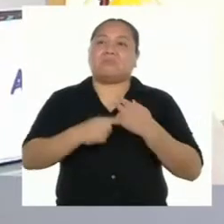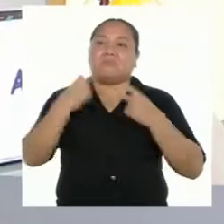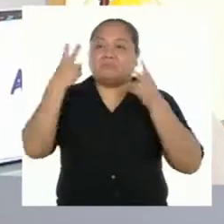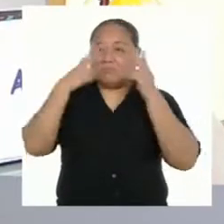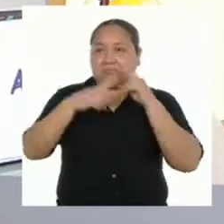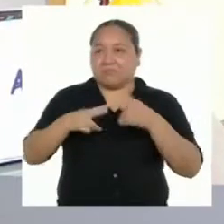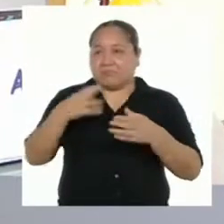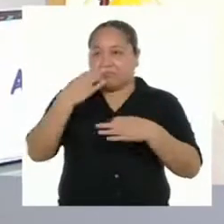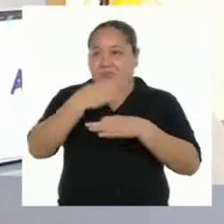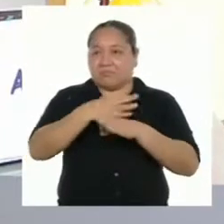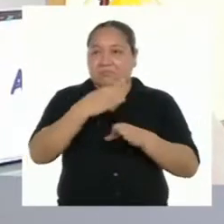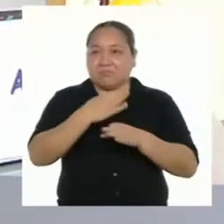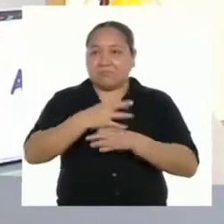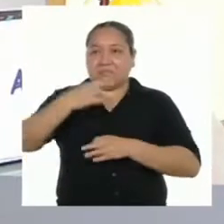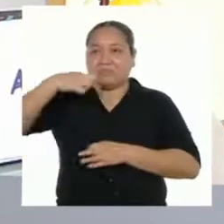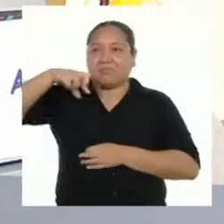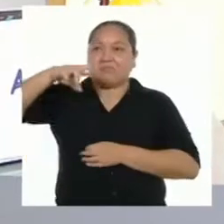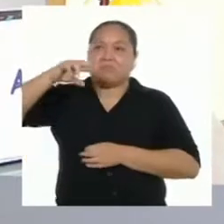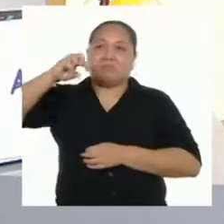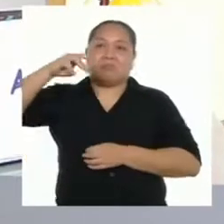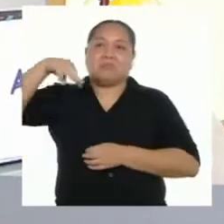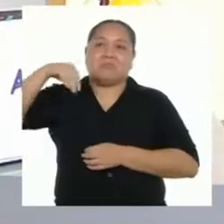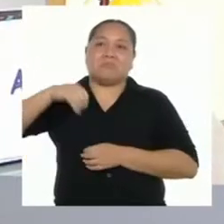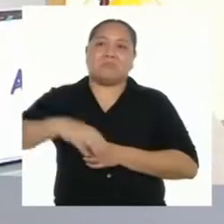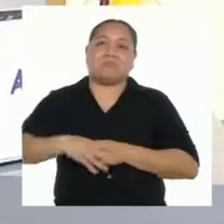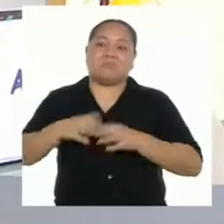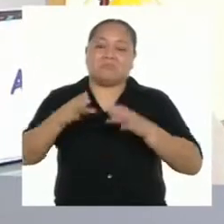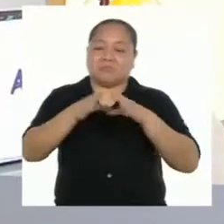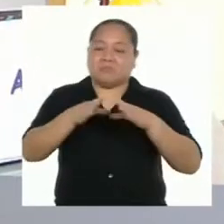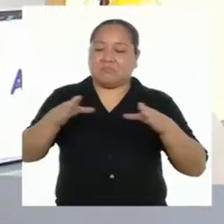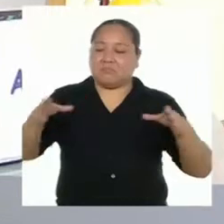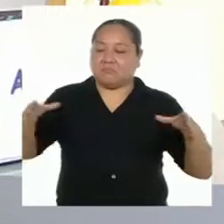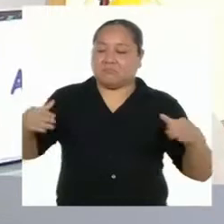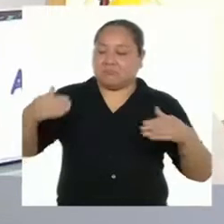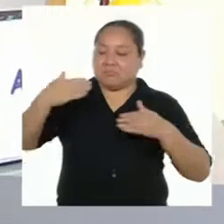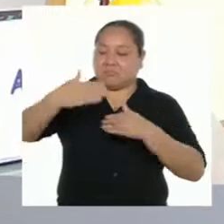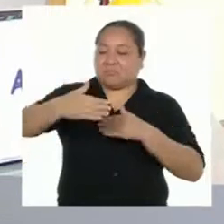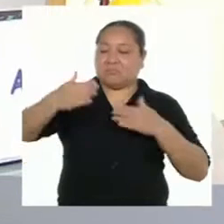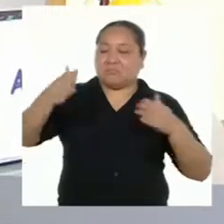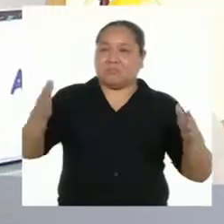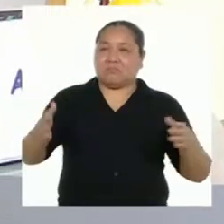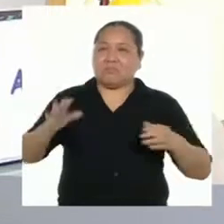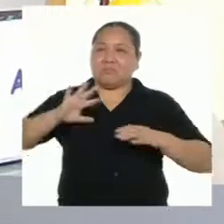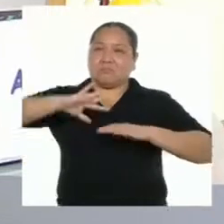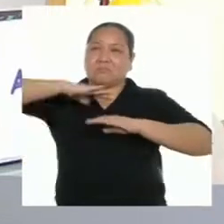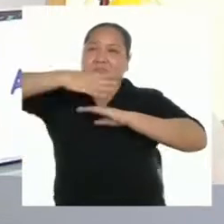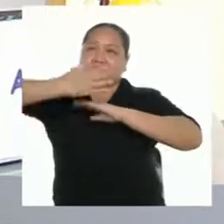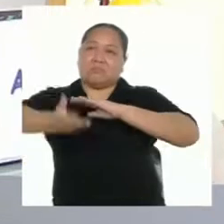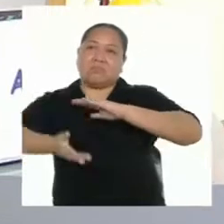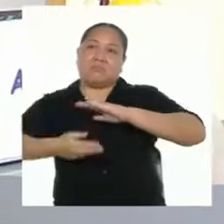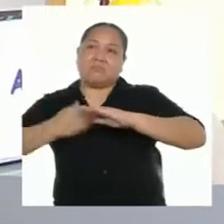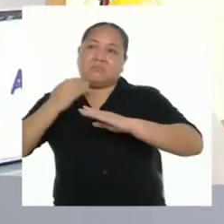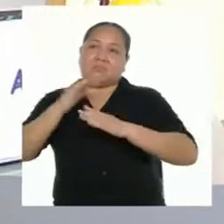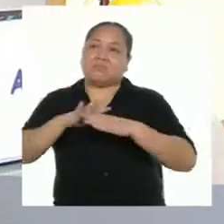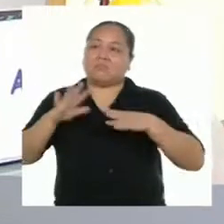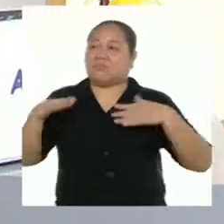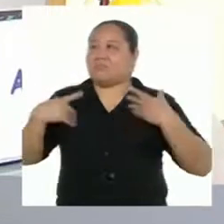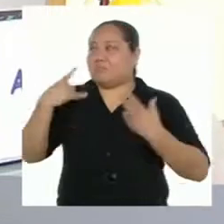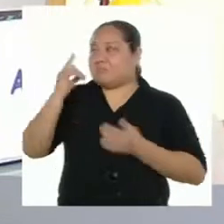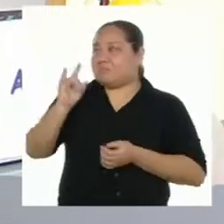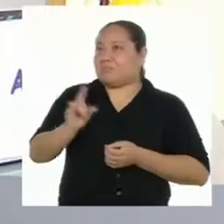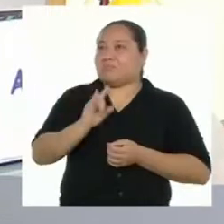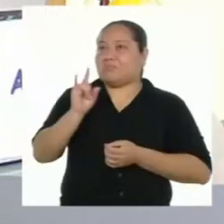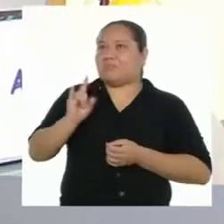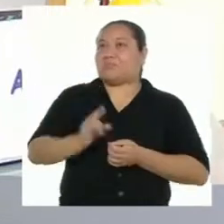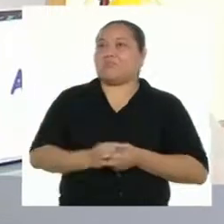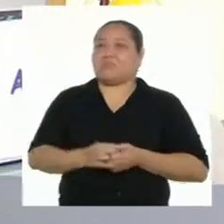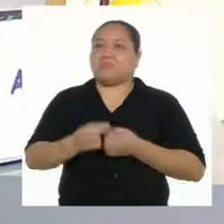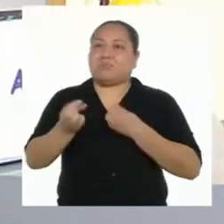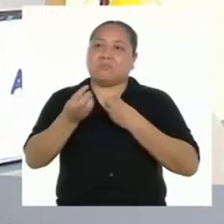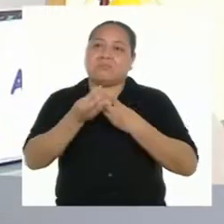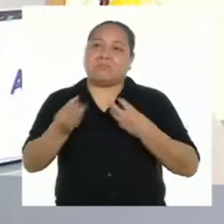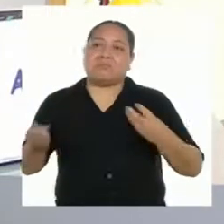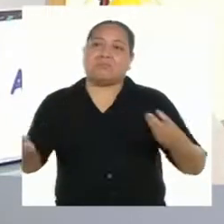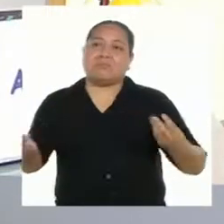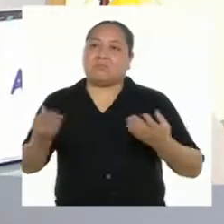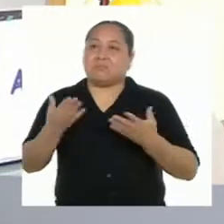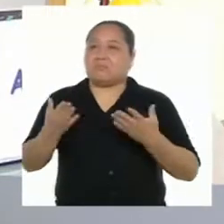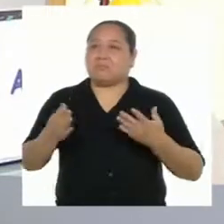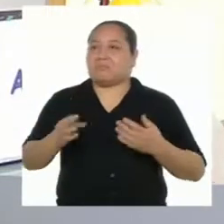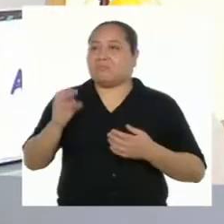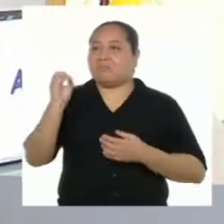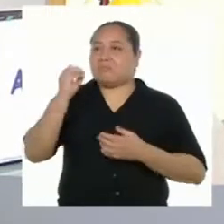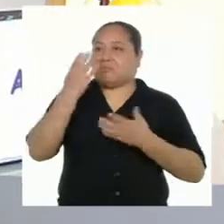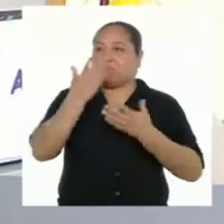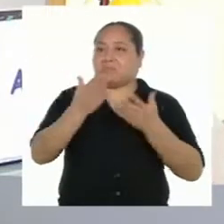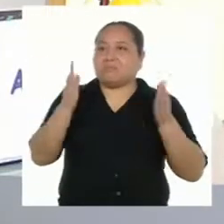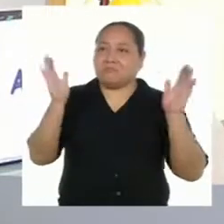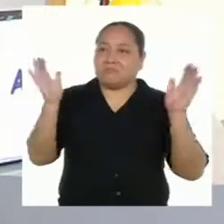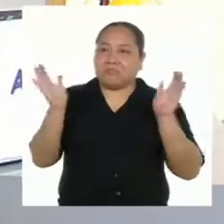Veo que su forma es de prisma rectangular recto, y que si la forro, podría reutilizarla para guardar materiales escolares, u